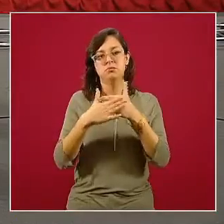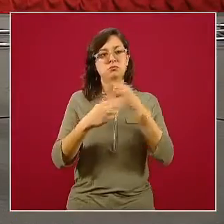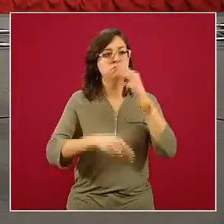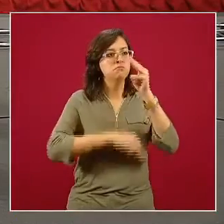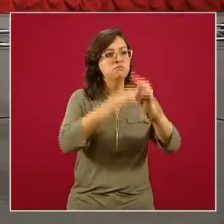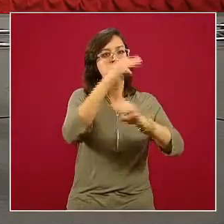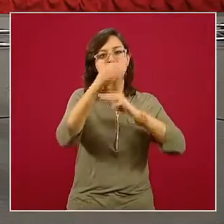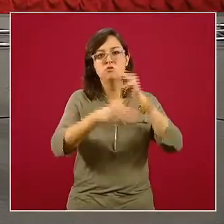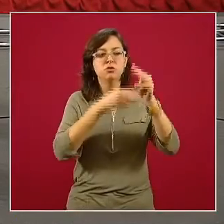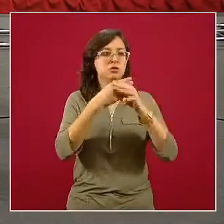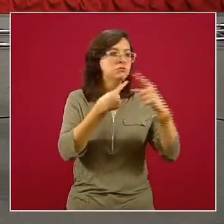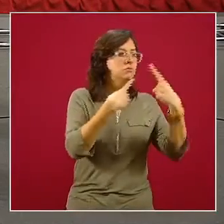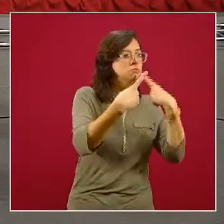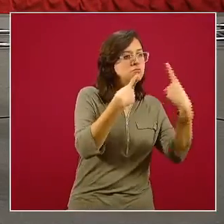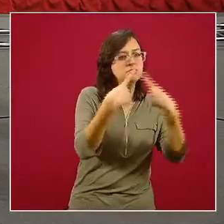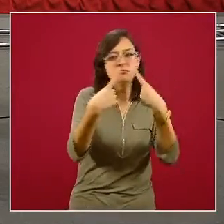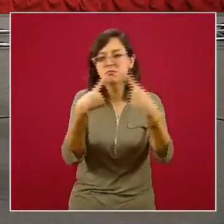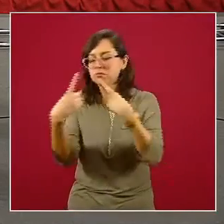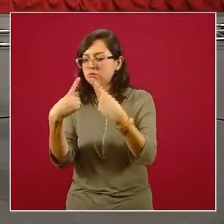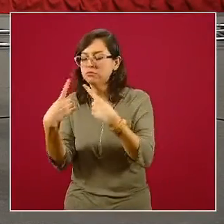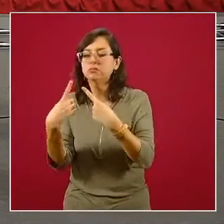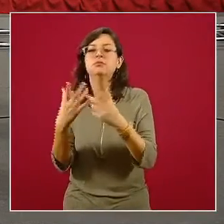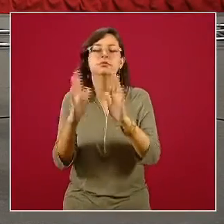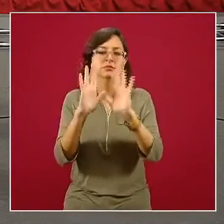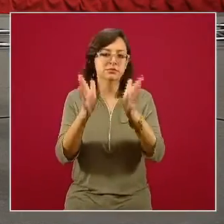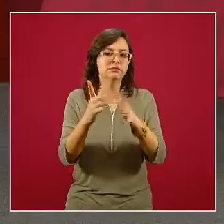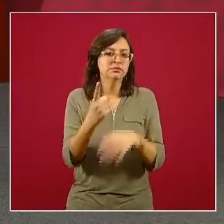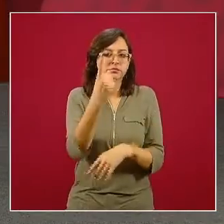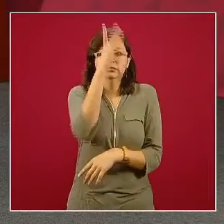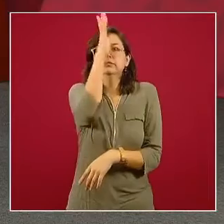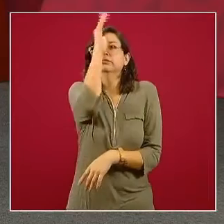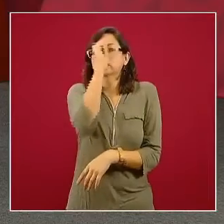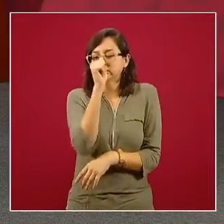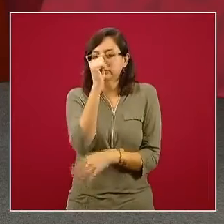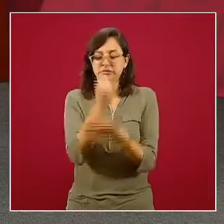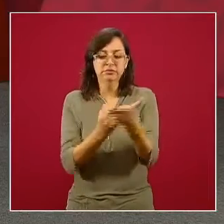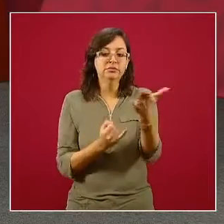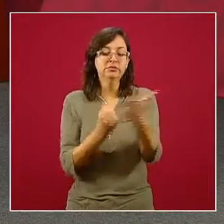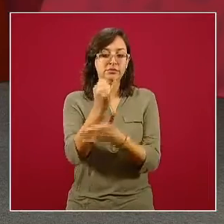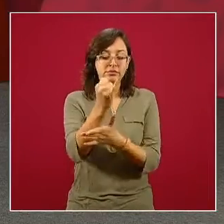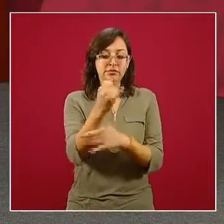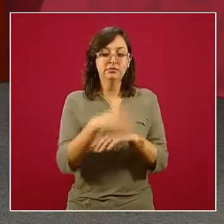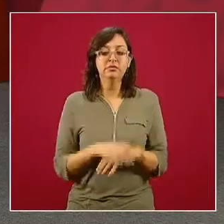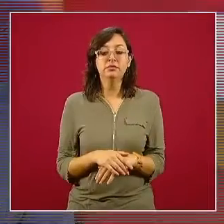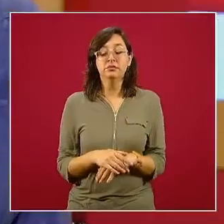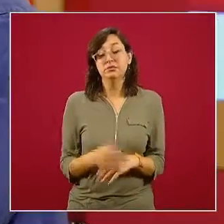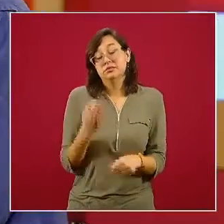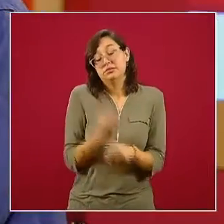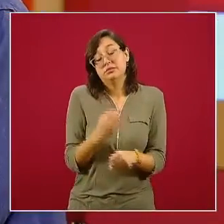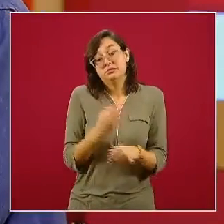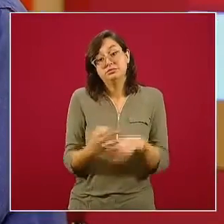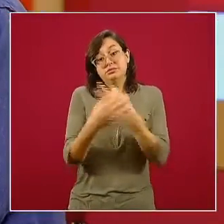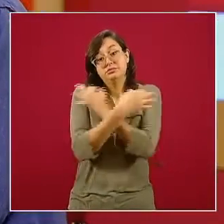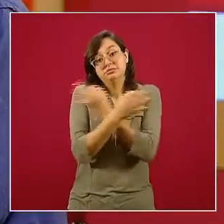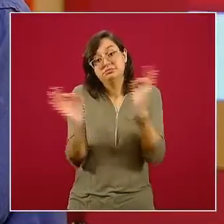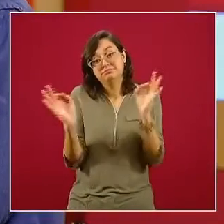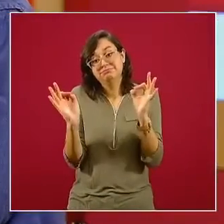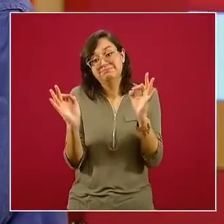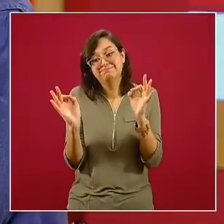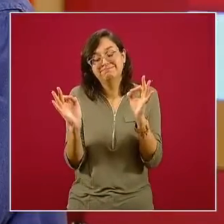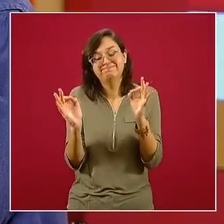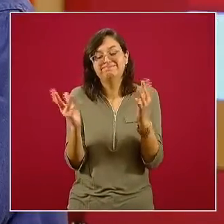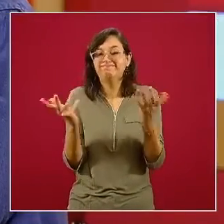será extraordinariamente útil, ¿no? Entonces, y aquí doy una noticia no muy estimulante de algunas